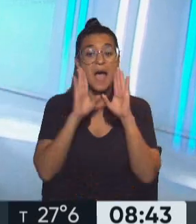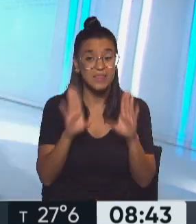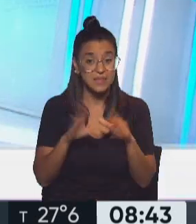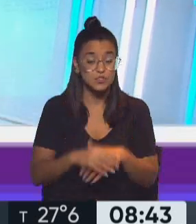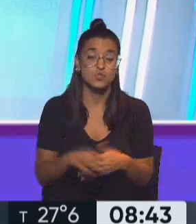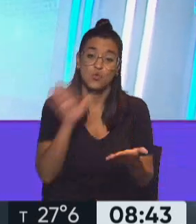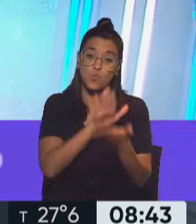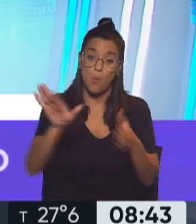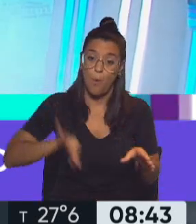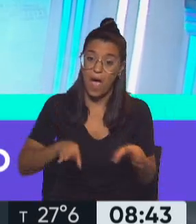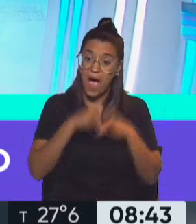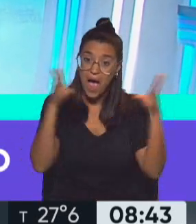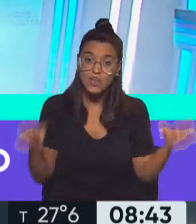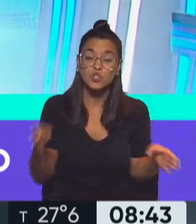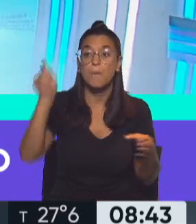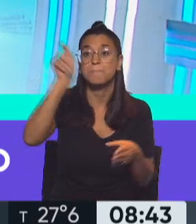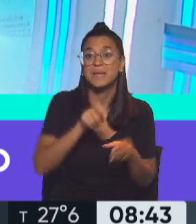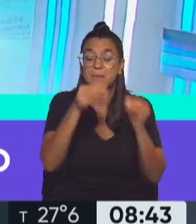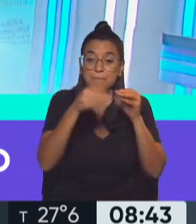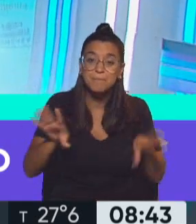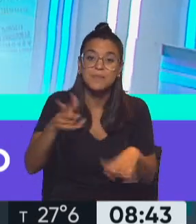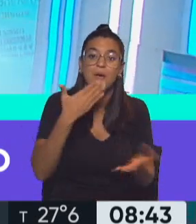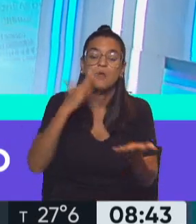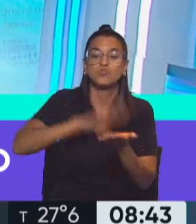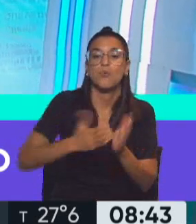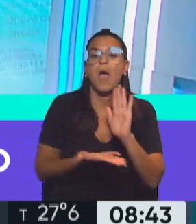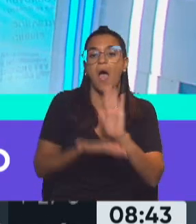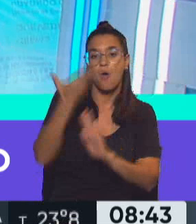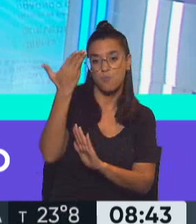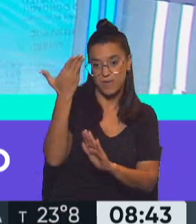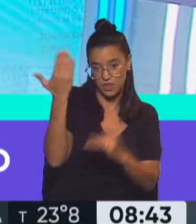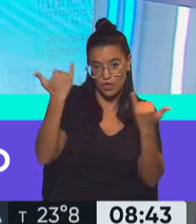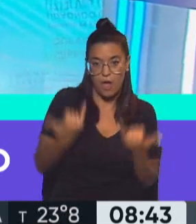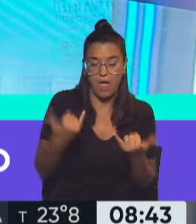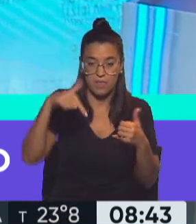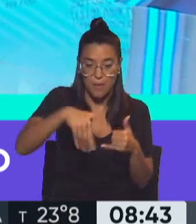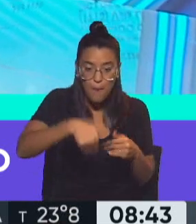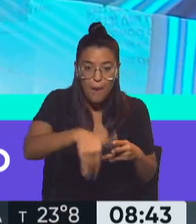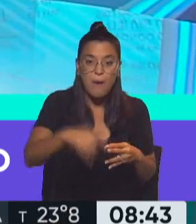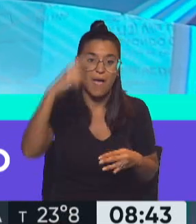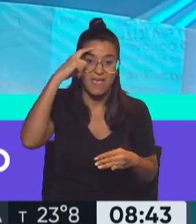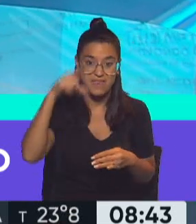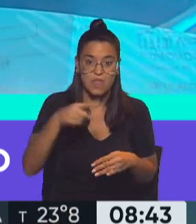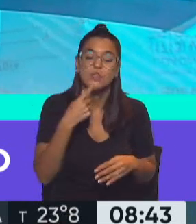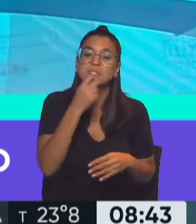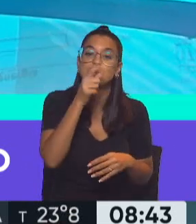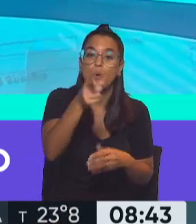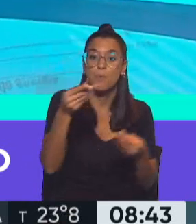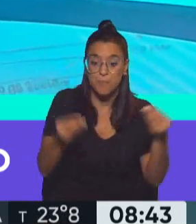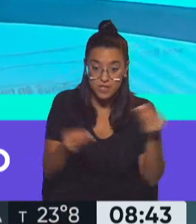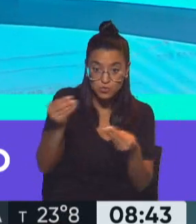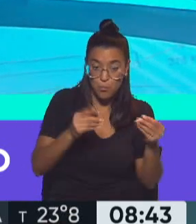porque en un nuevo año, principio de mes, tenemos que hablar de los aumentos que llegan ahora en enero. Así que si tenés tu